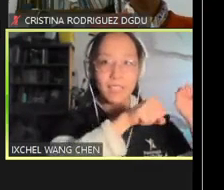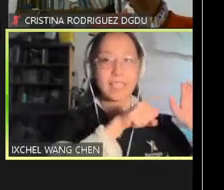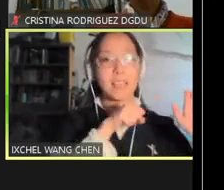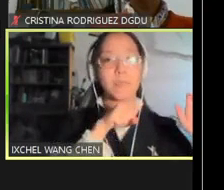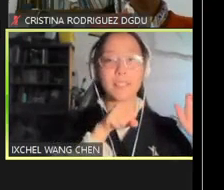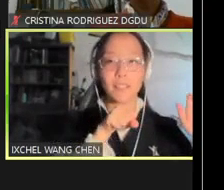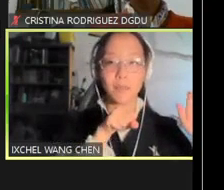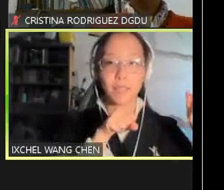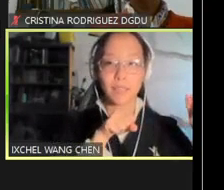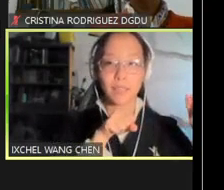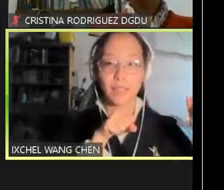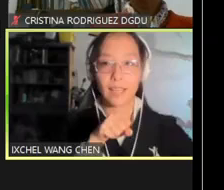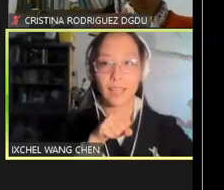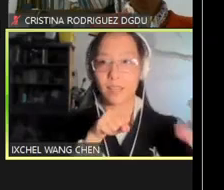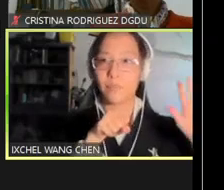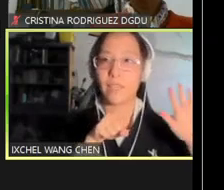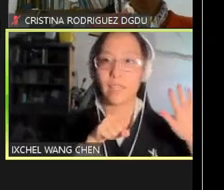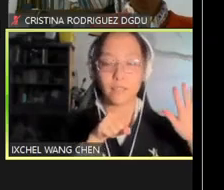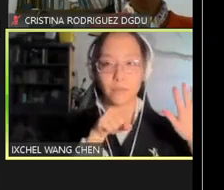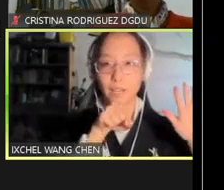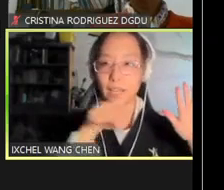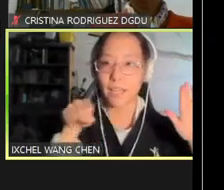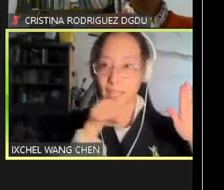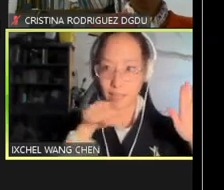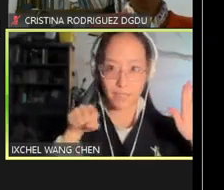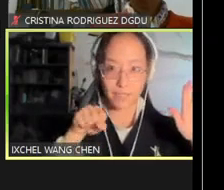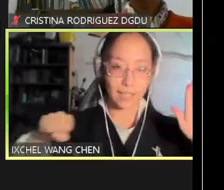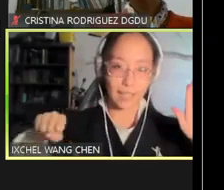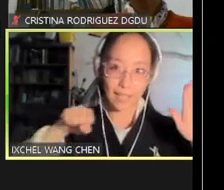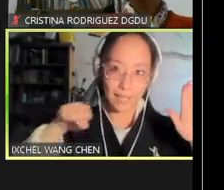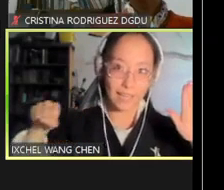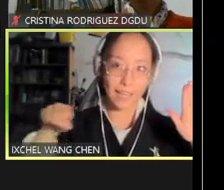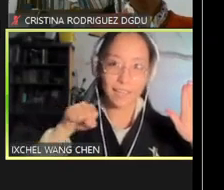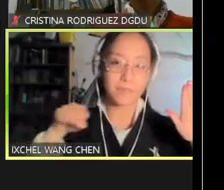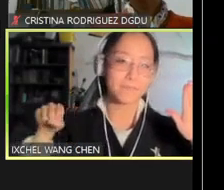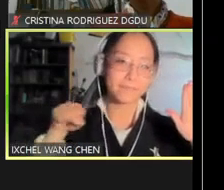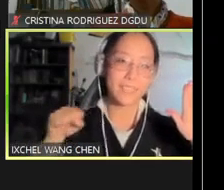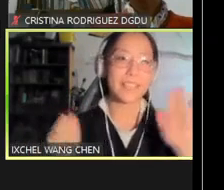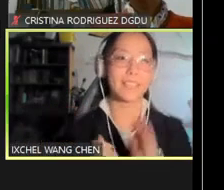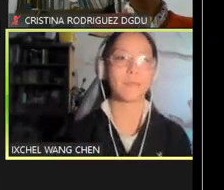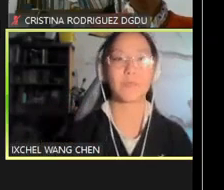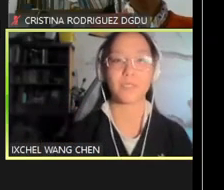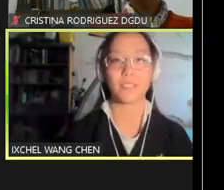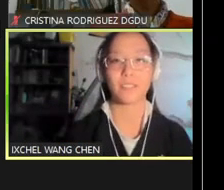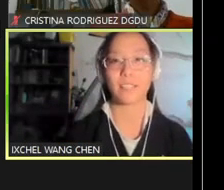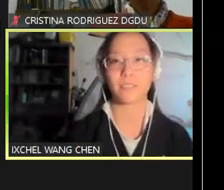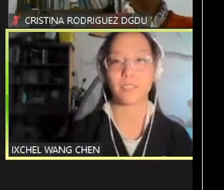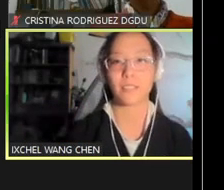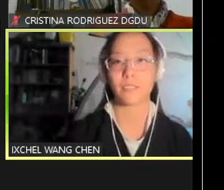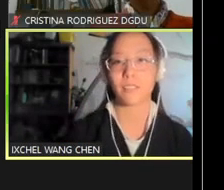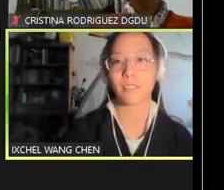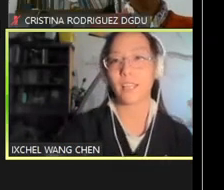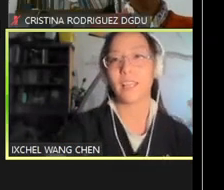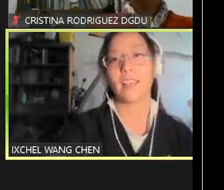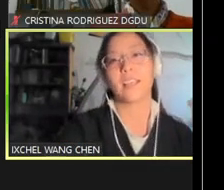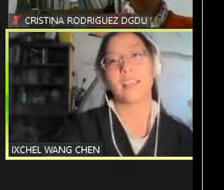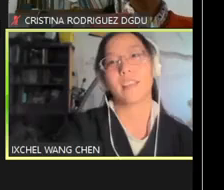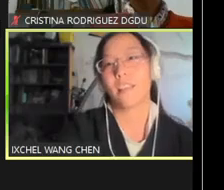amarrarlo, que el paciente mantenga el pie en su lugar y empezarle a jalar, y así vamos haciendo las